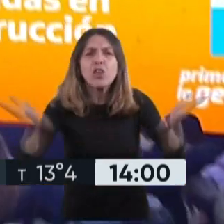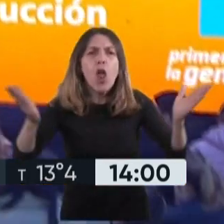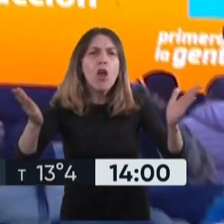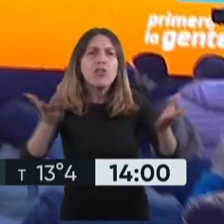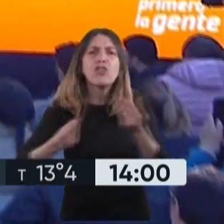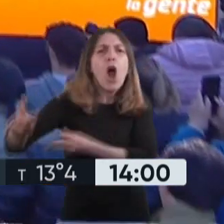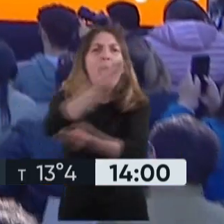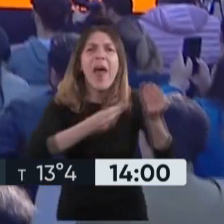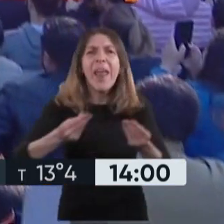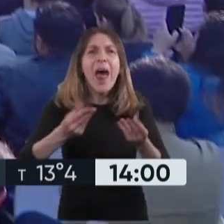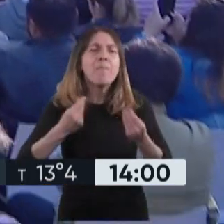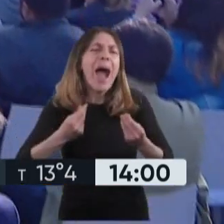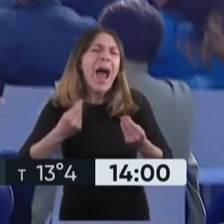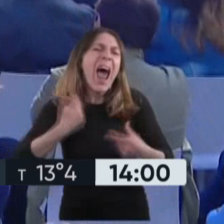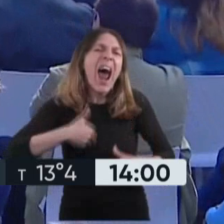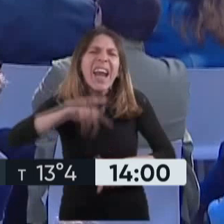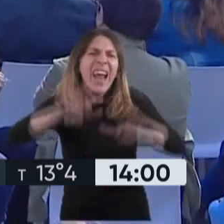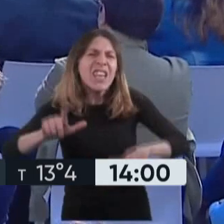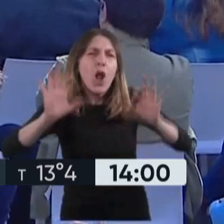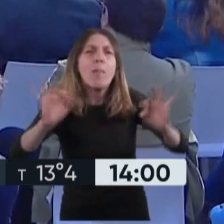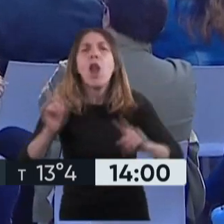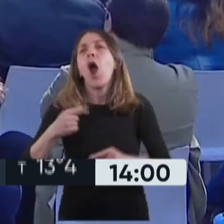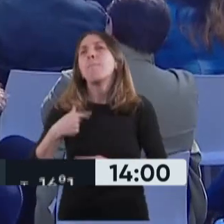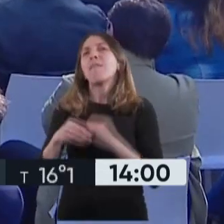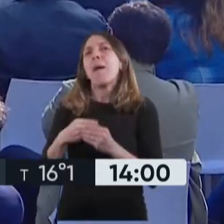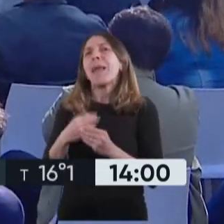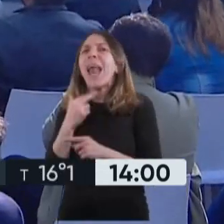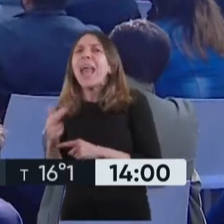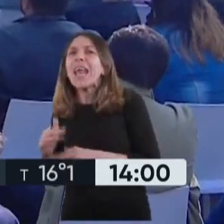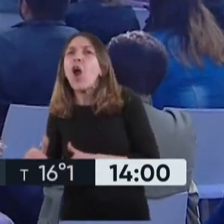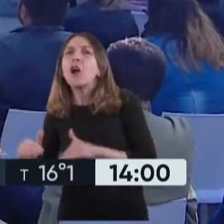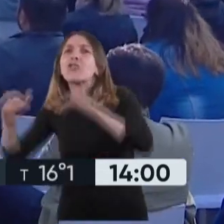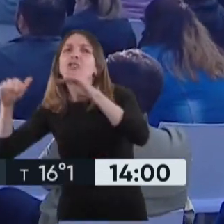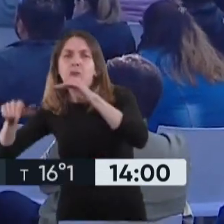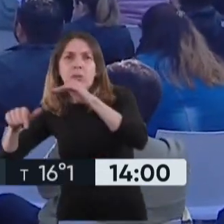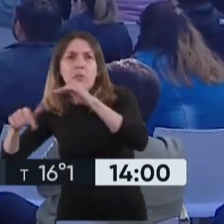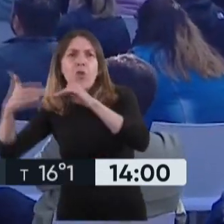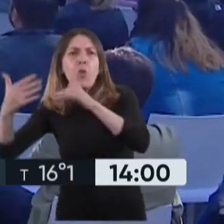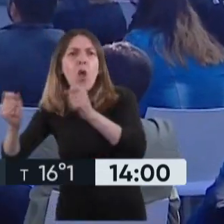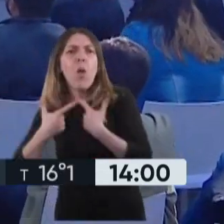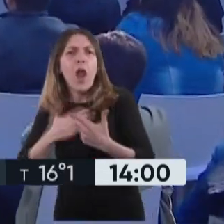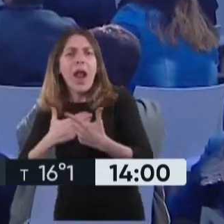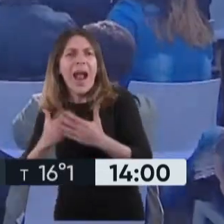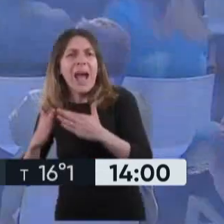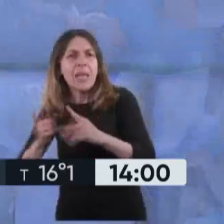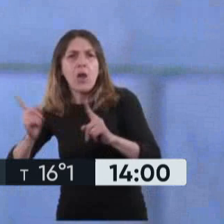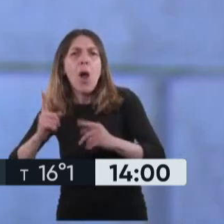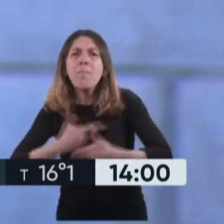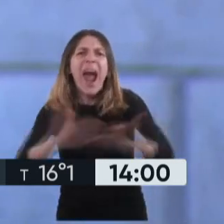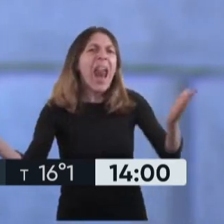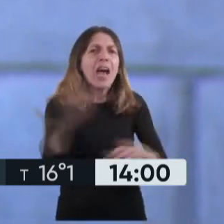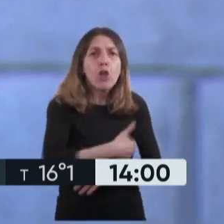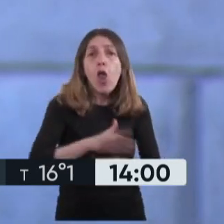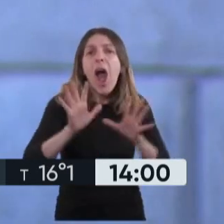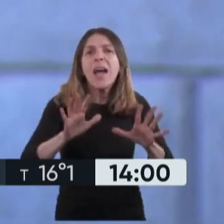para que todos no para quien nosotros y nuestros hijos tengan una casa sino para que todos tengan una casa ese es el país mejor